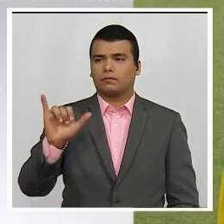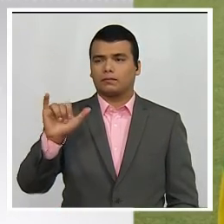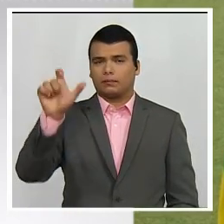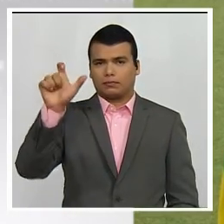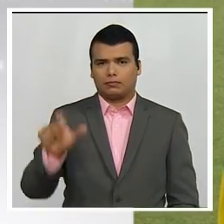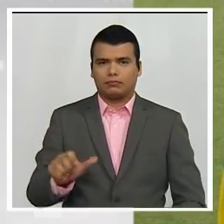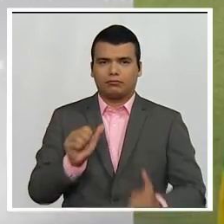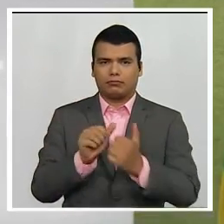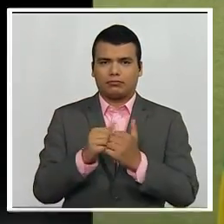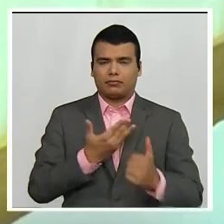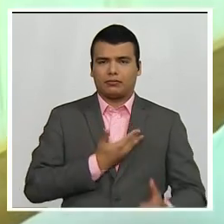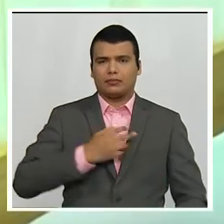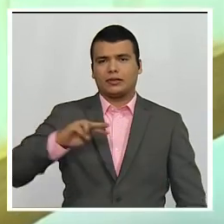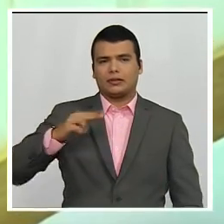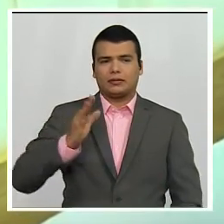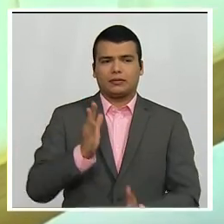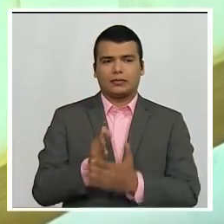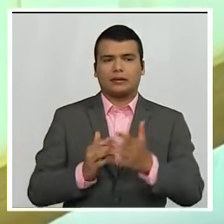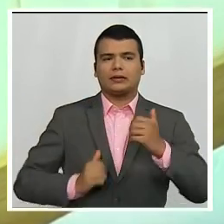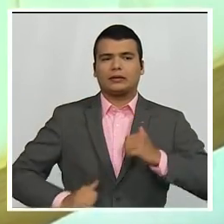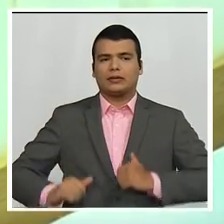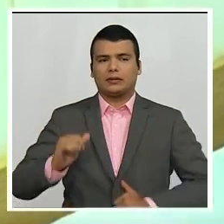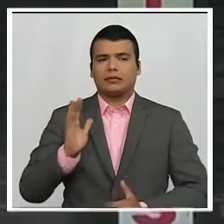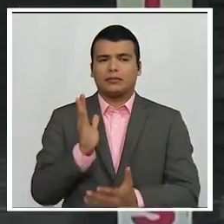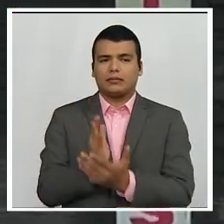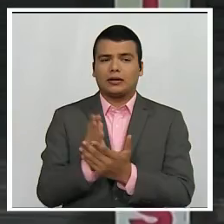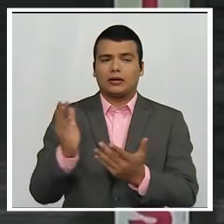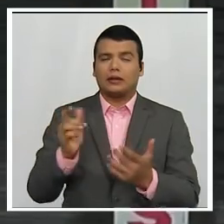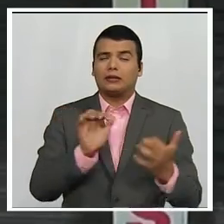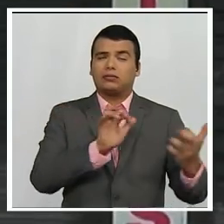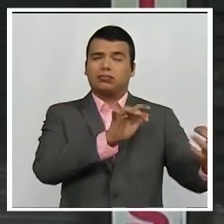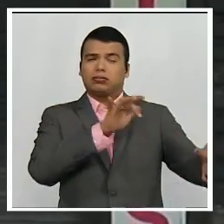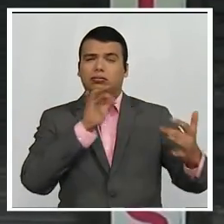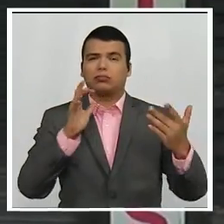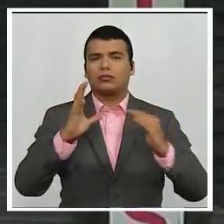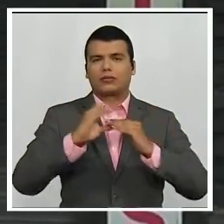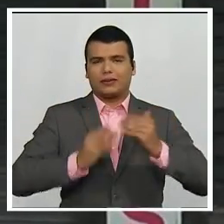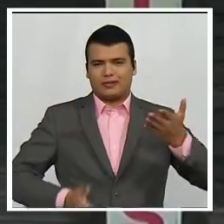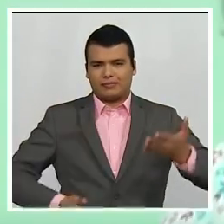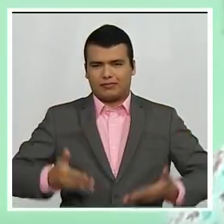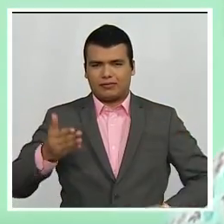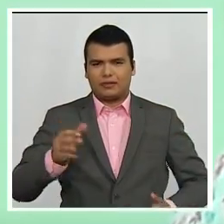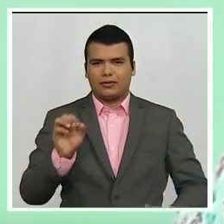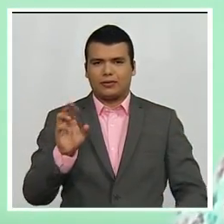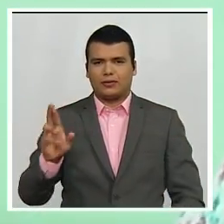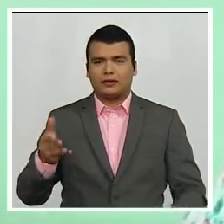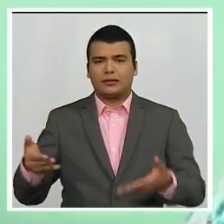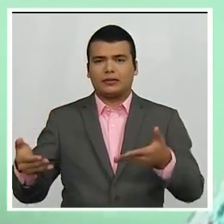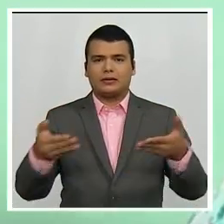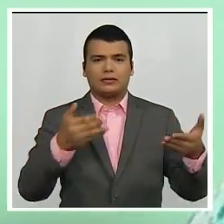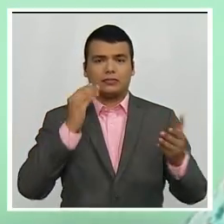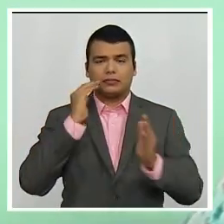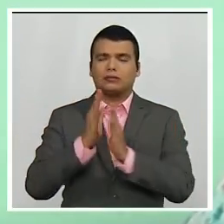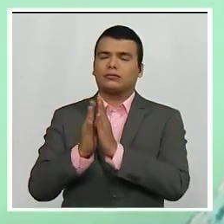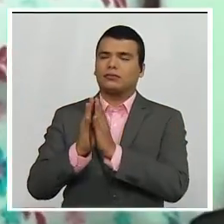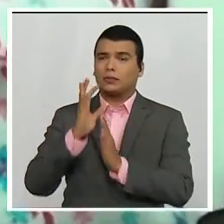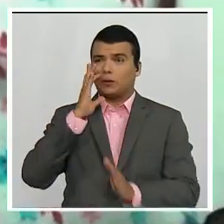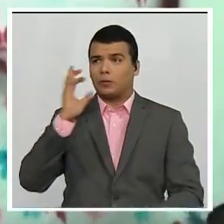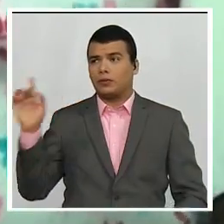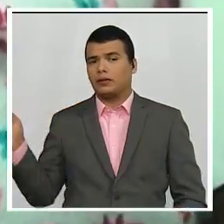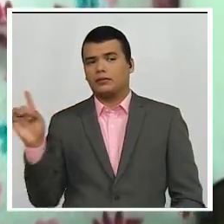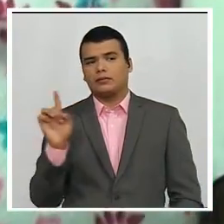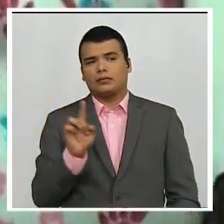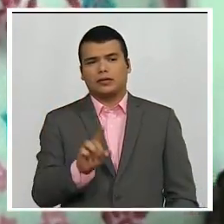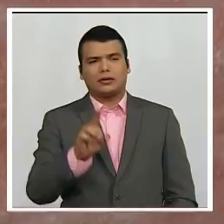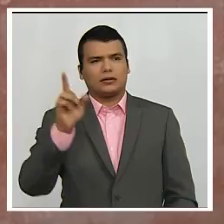encontraba junto con su madrastra que resultó herida en el ataque sicarial en esta panadería en el oriente de egipto recuerda a la mujer que sólo vio llegar a un hombre que